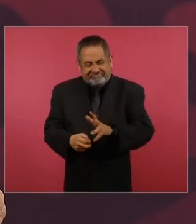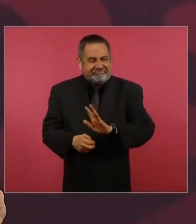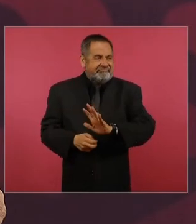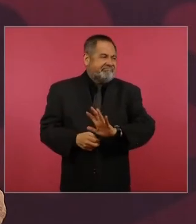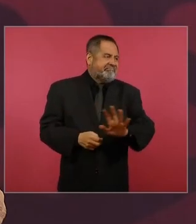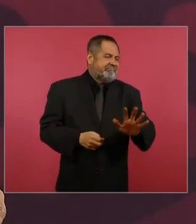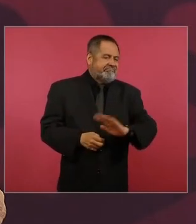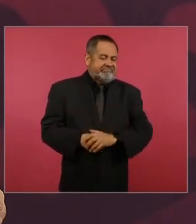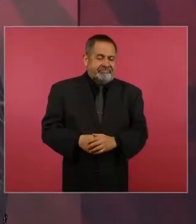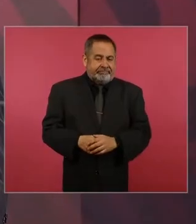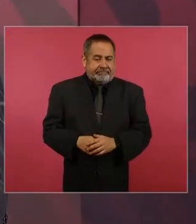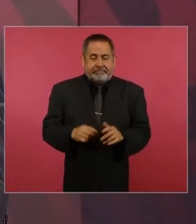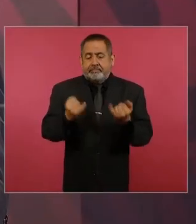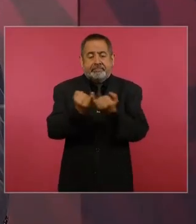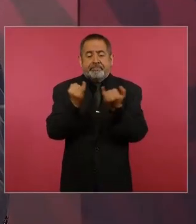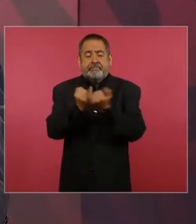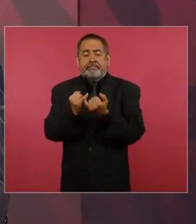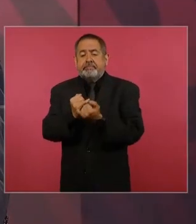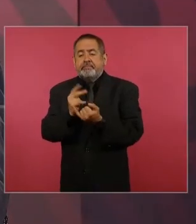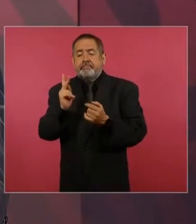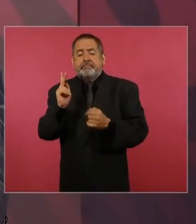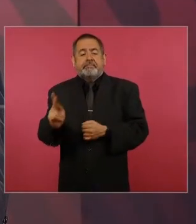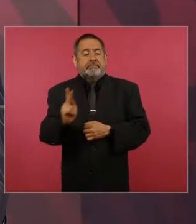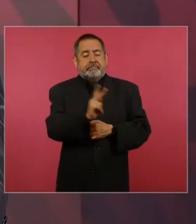Entonces, es lo mismo de estos periodistas.